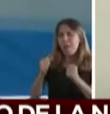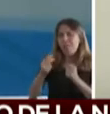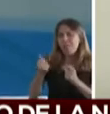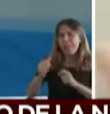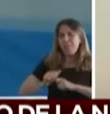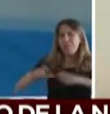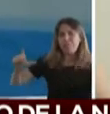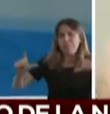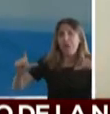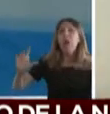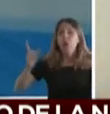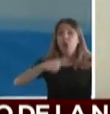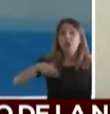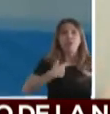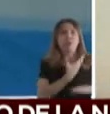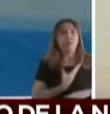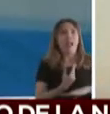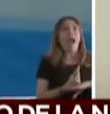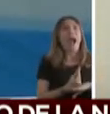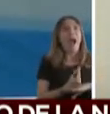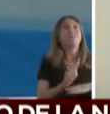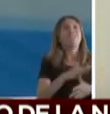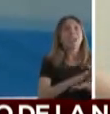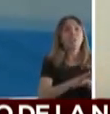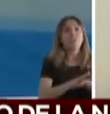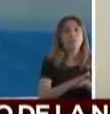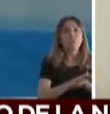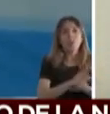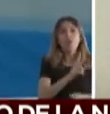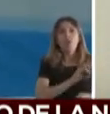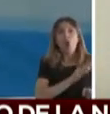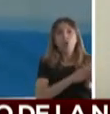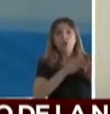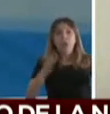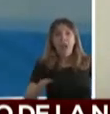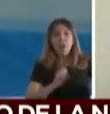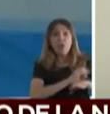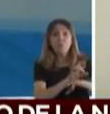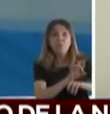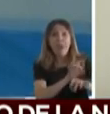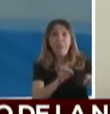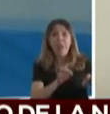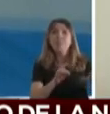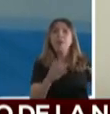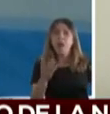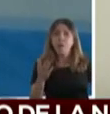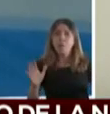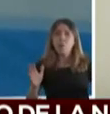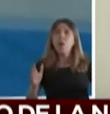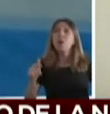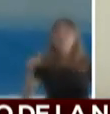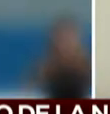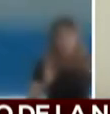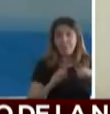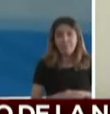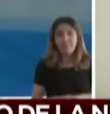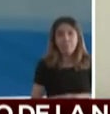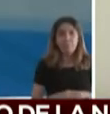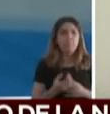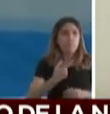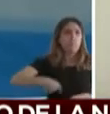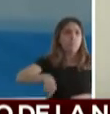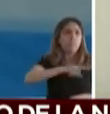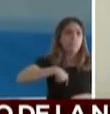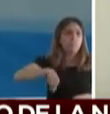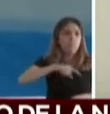cosas positivas. Yo estoy orgulloso de todo el trabajo que hicimos en la pandemia, que permitió justamente cuidar los empleos, cuidar los